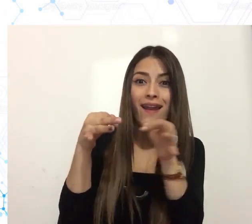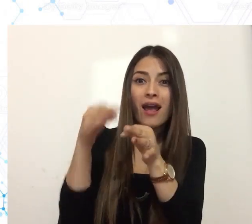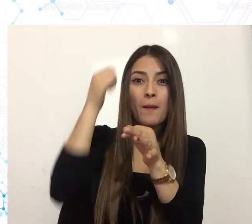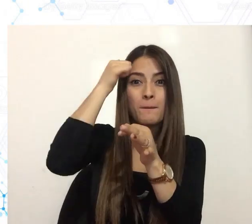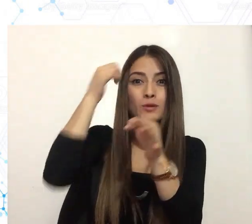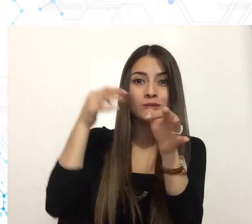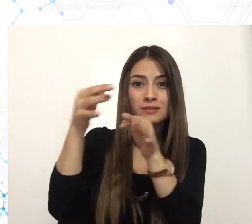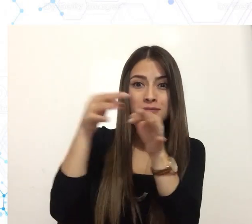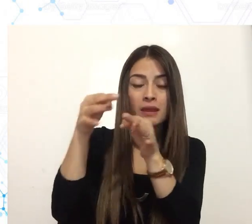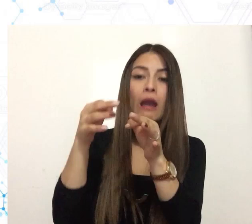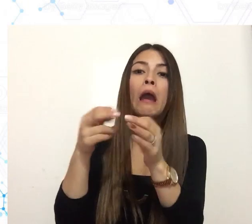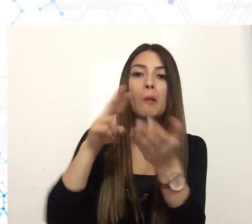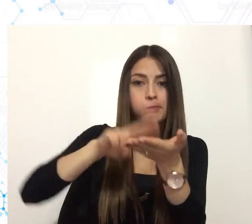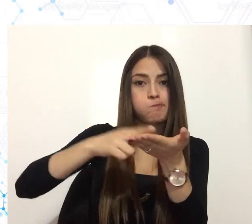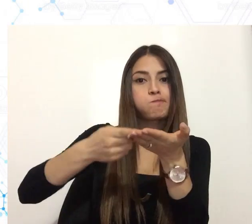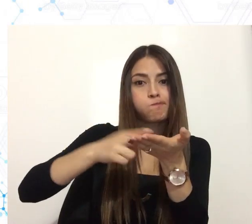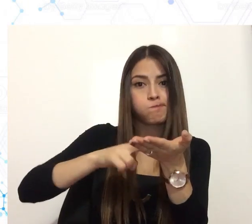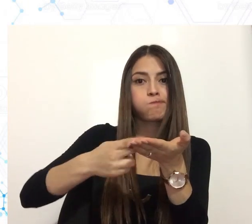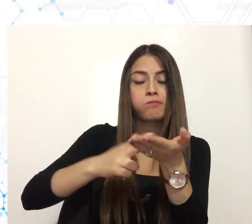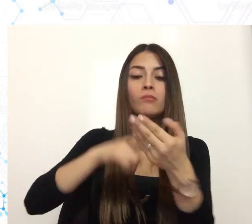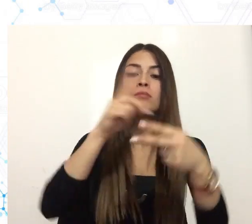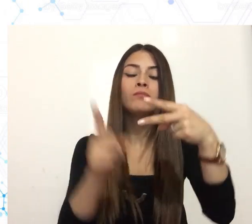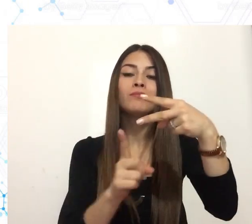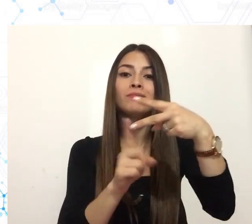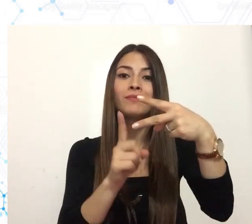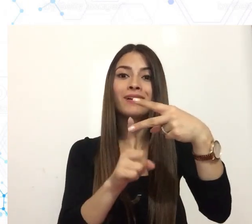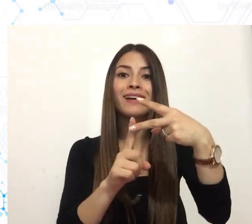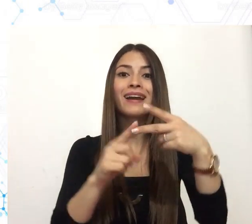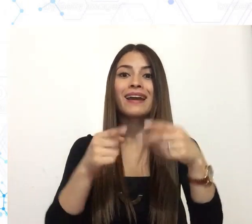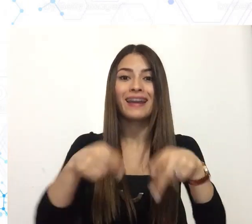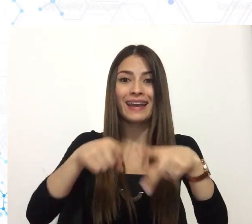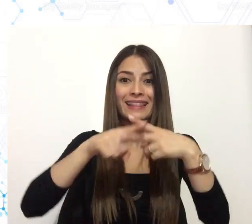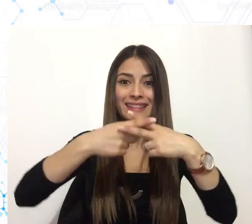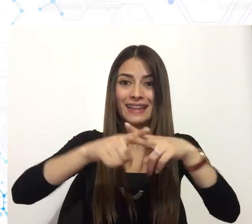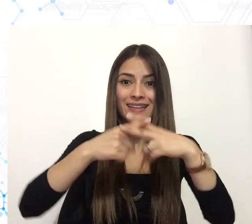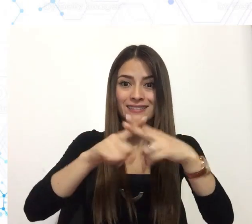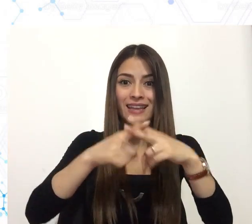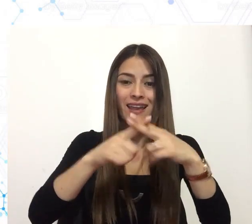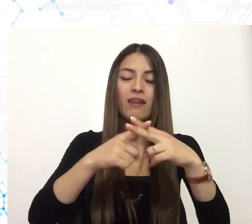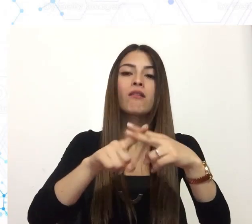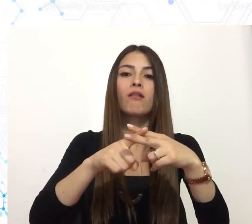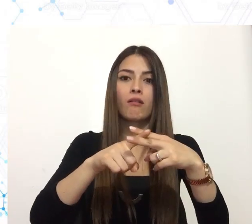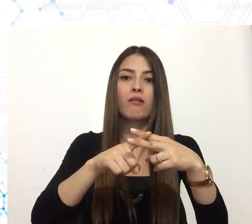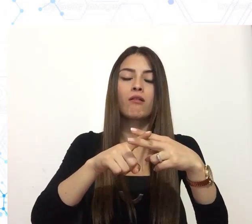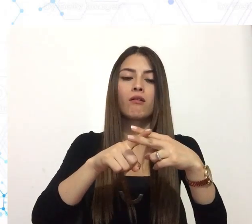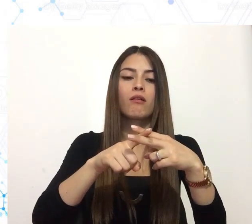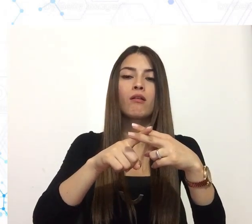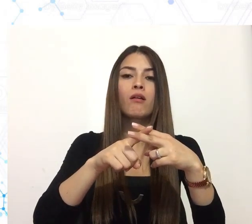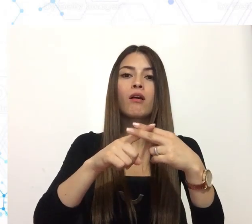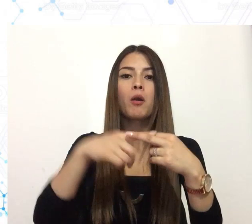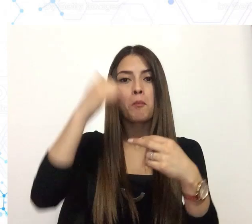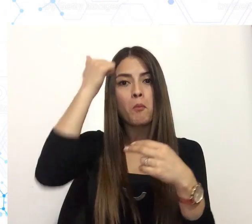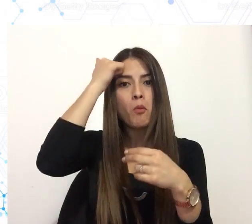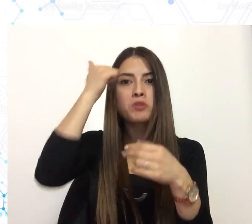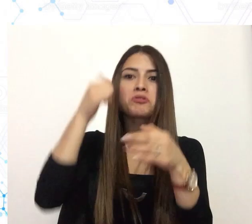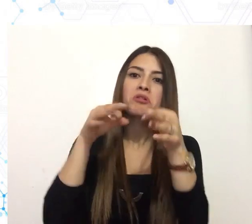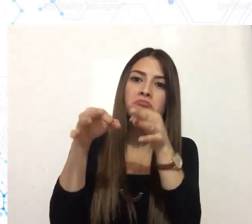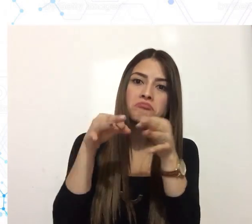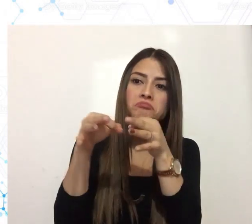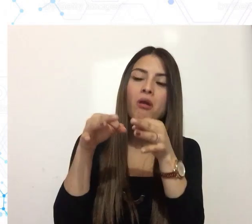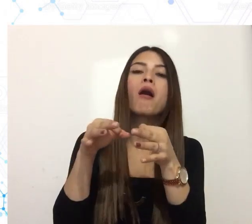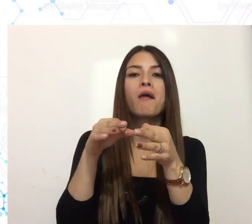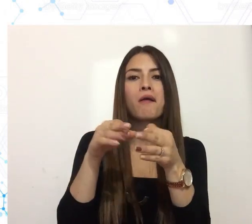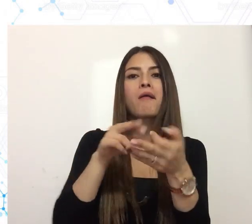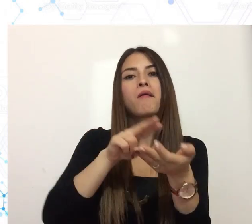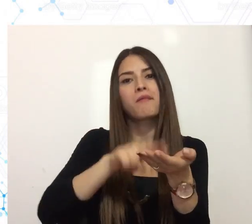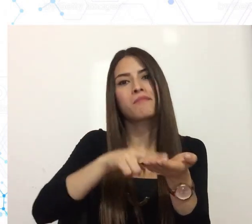ustedes lo puedan emplear y podamos trabajar. Bien, pues esa es toda la parte y obviamente este tercero, que es la